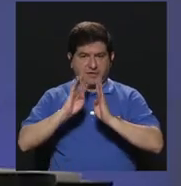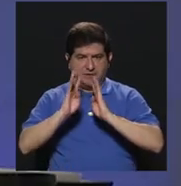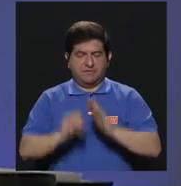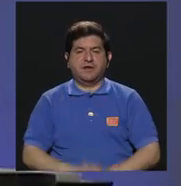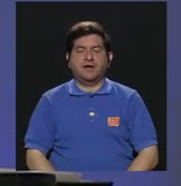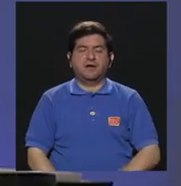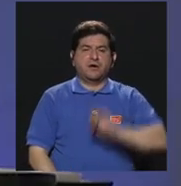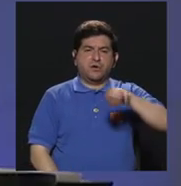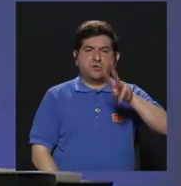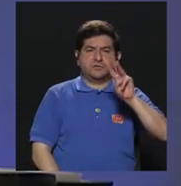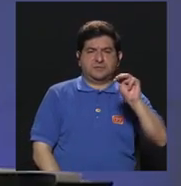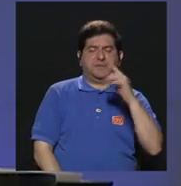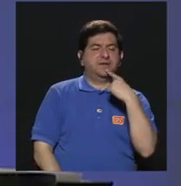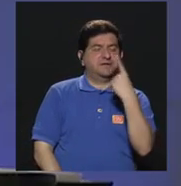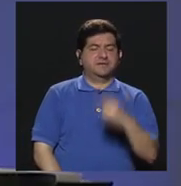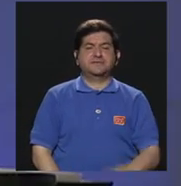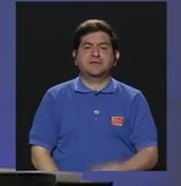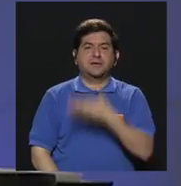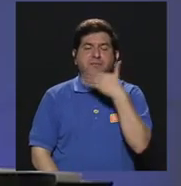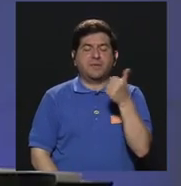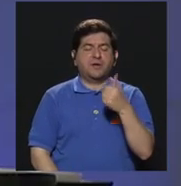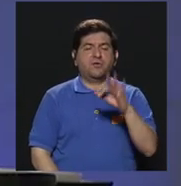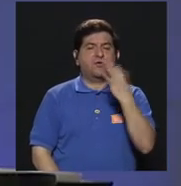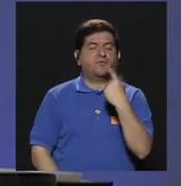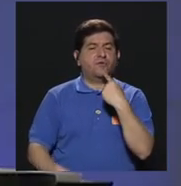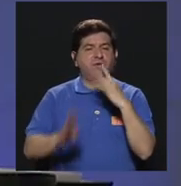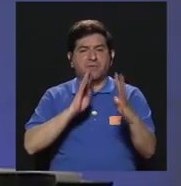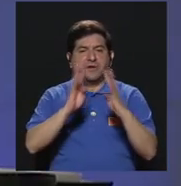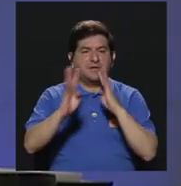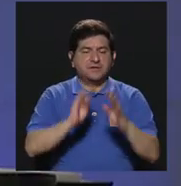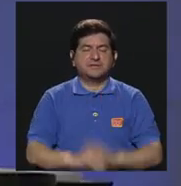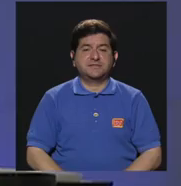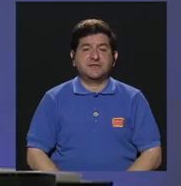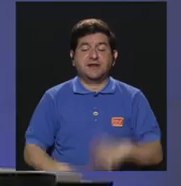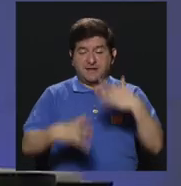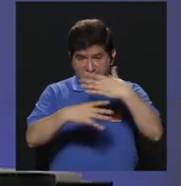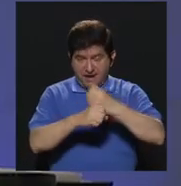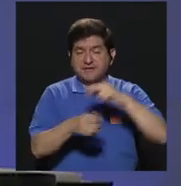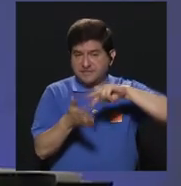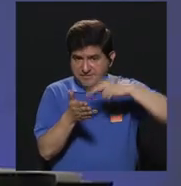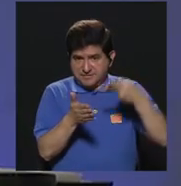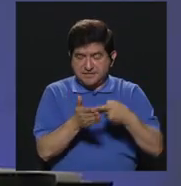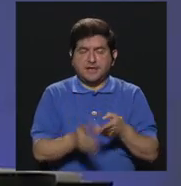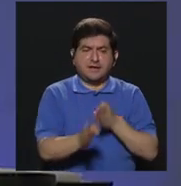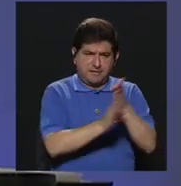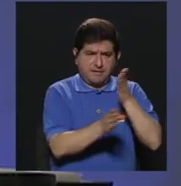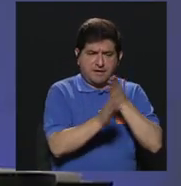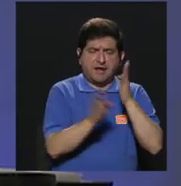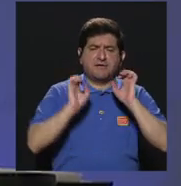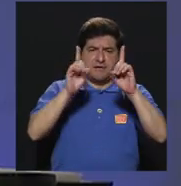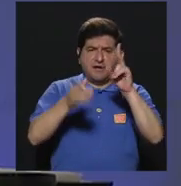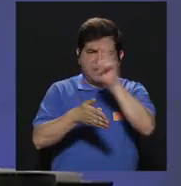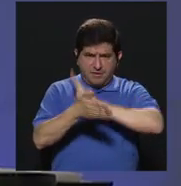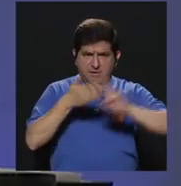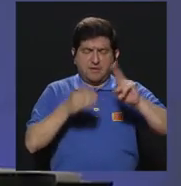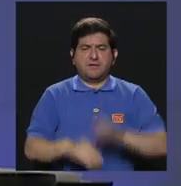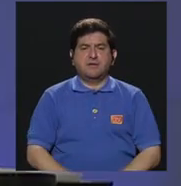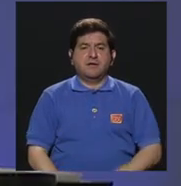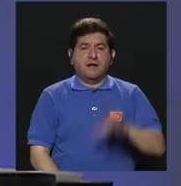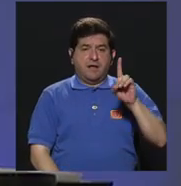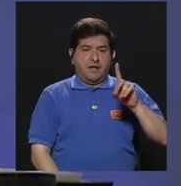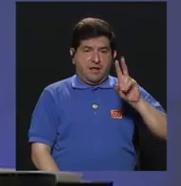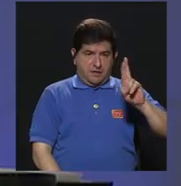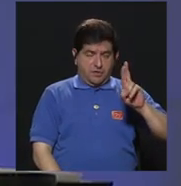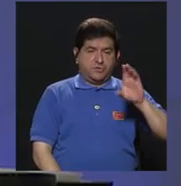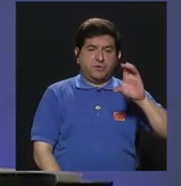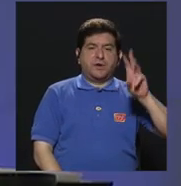que decía que la mejor manera de decir es hacer, y haciendo con su trayectoria en la educación superior, el doctor Camacho